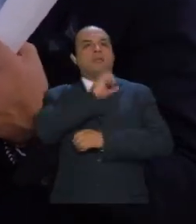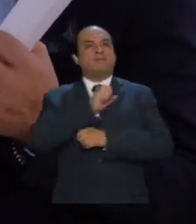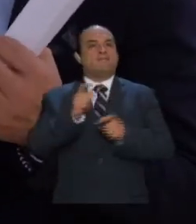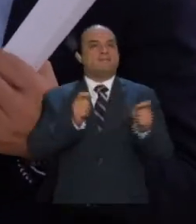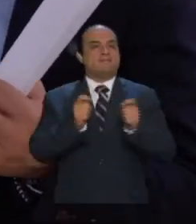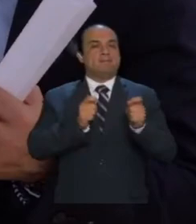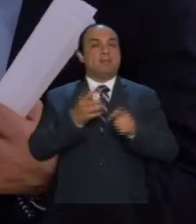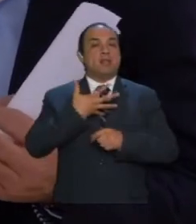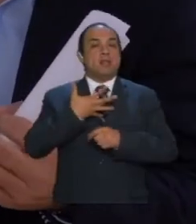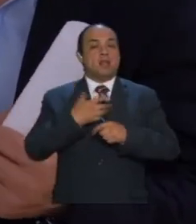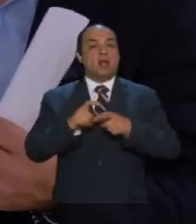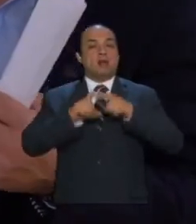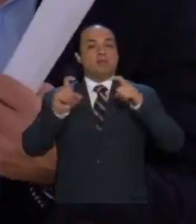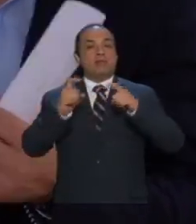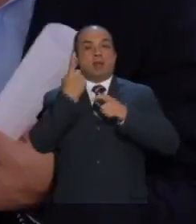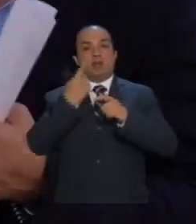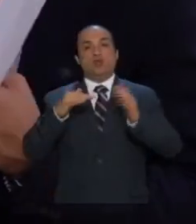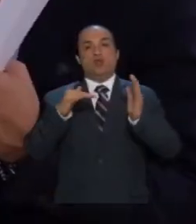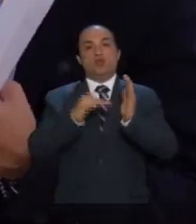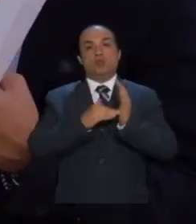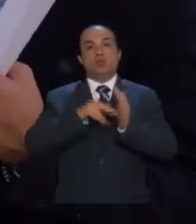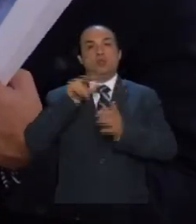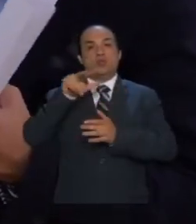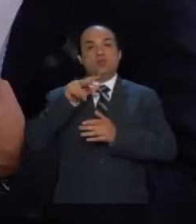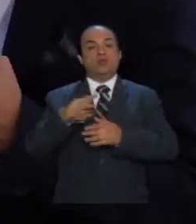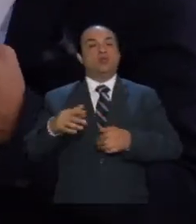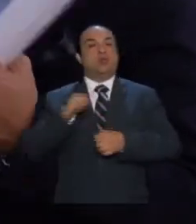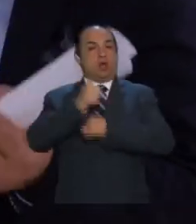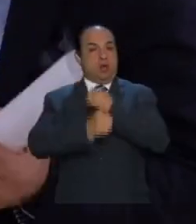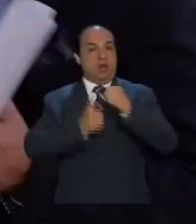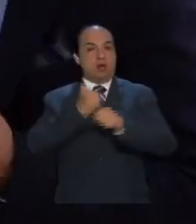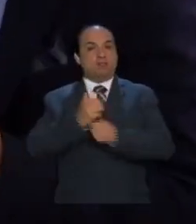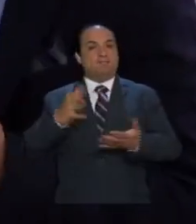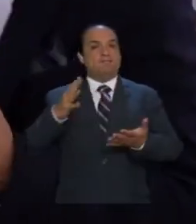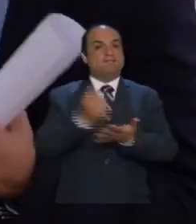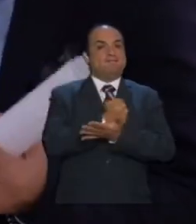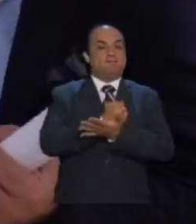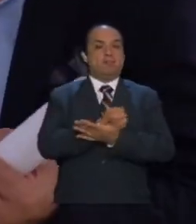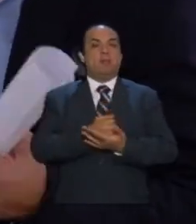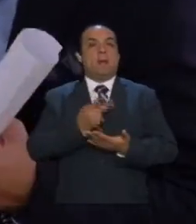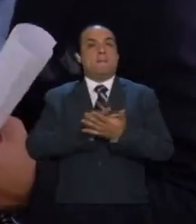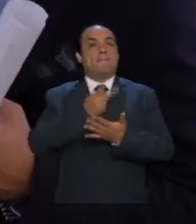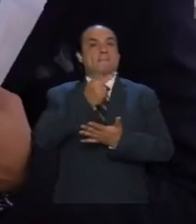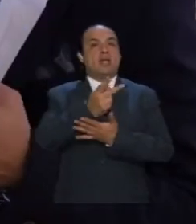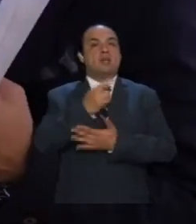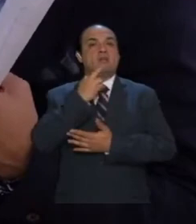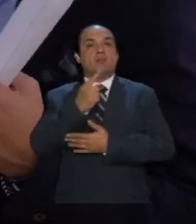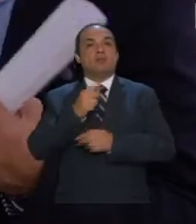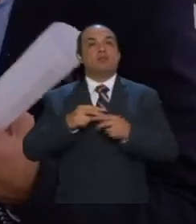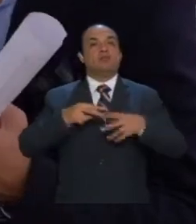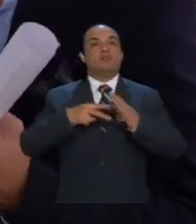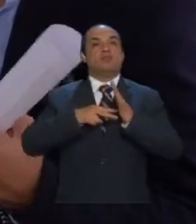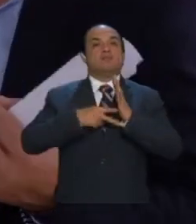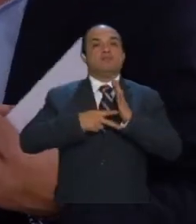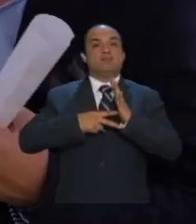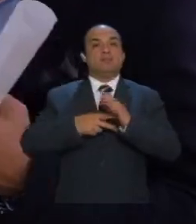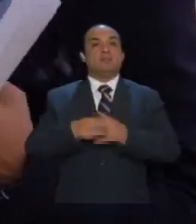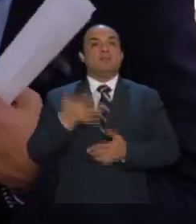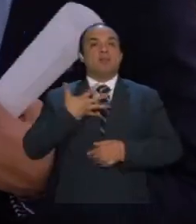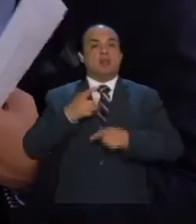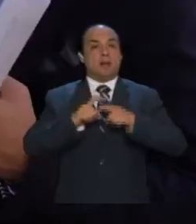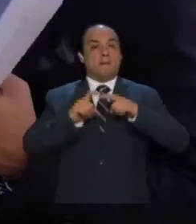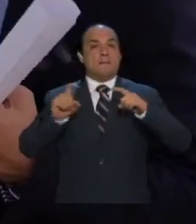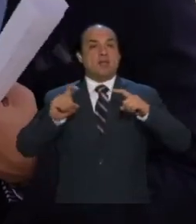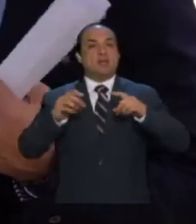ganó el 2018 el premio de mejor de los mejores de ingeniería. Es una cabina que la vida útil de la